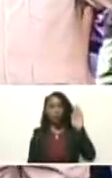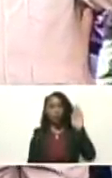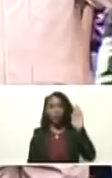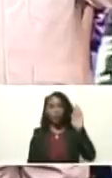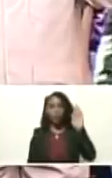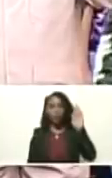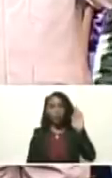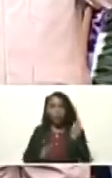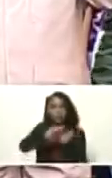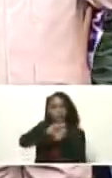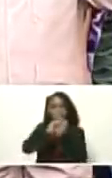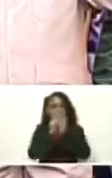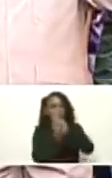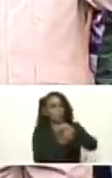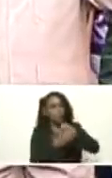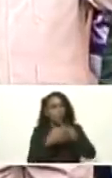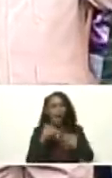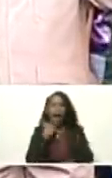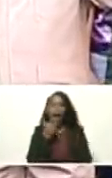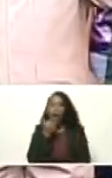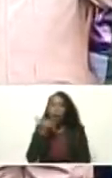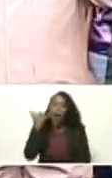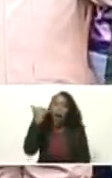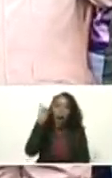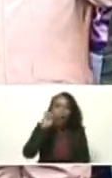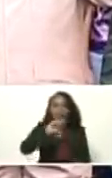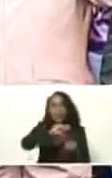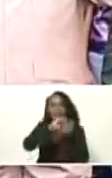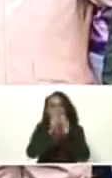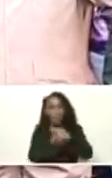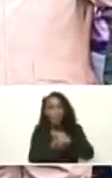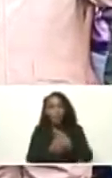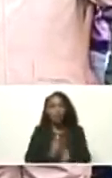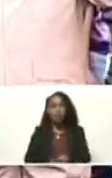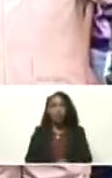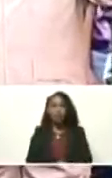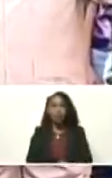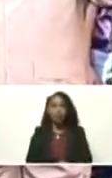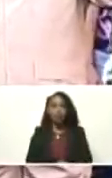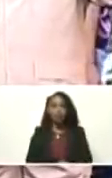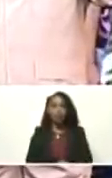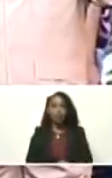y cambiando todo lo que tenga que ser cambiado.